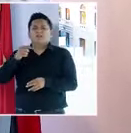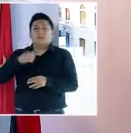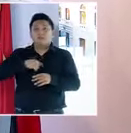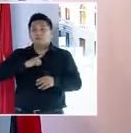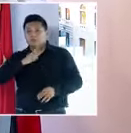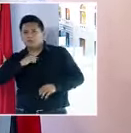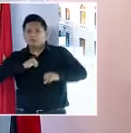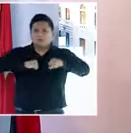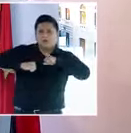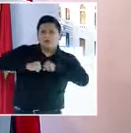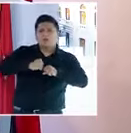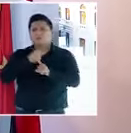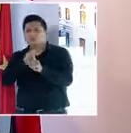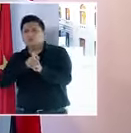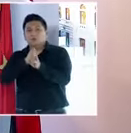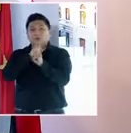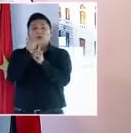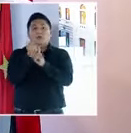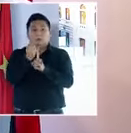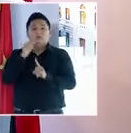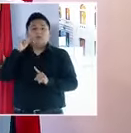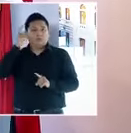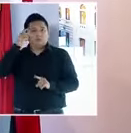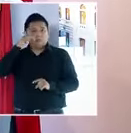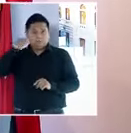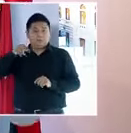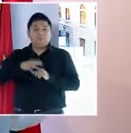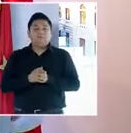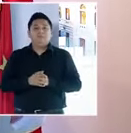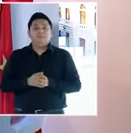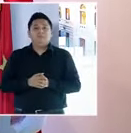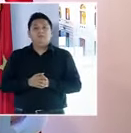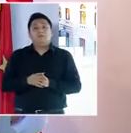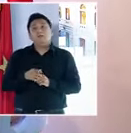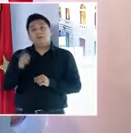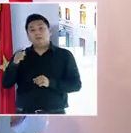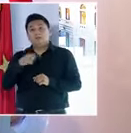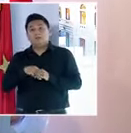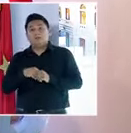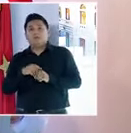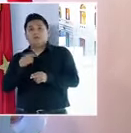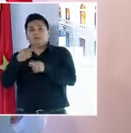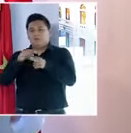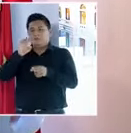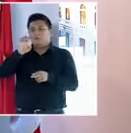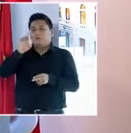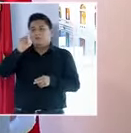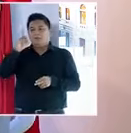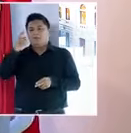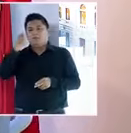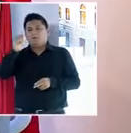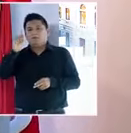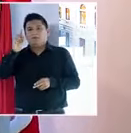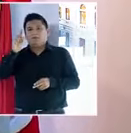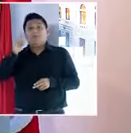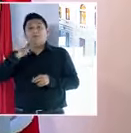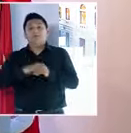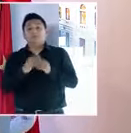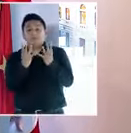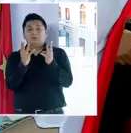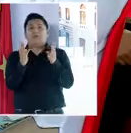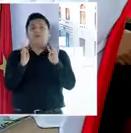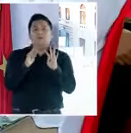del departamento, al senador de la República, doctor Edgar Díaz Contreras, ex gobernador de Norte